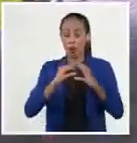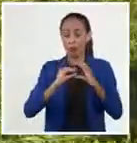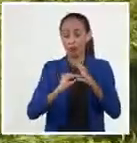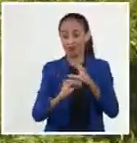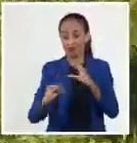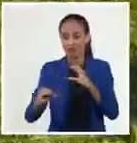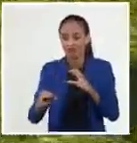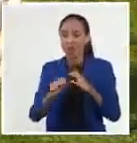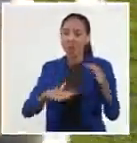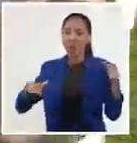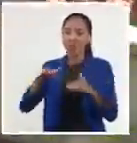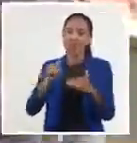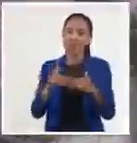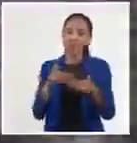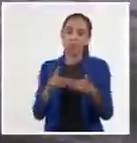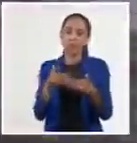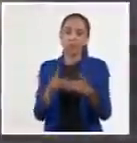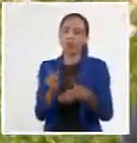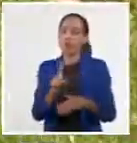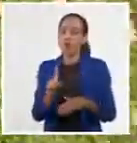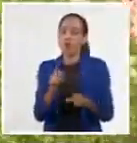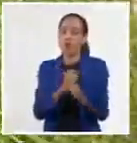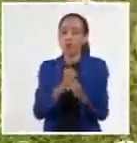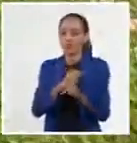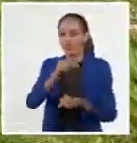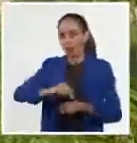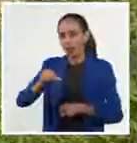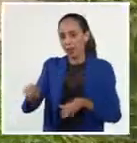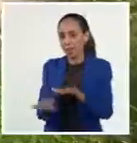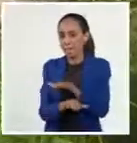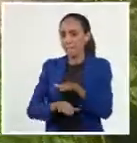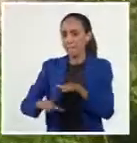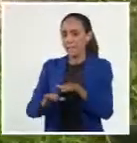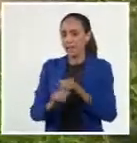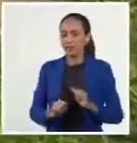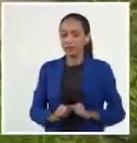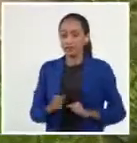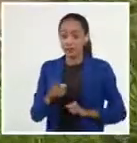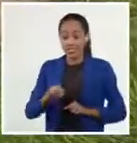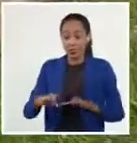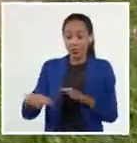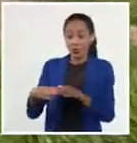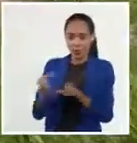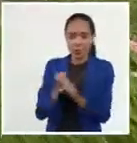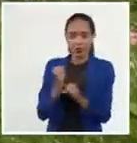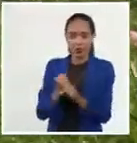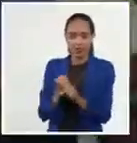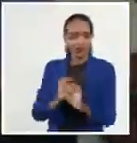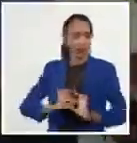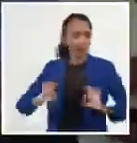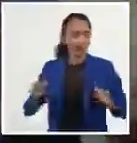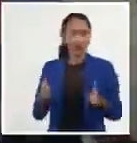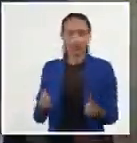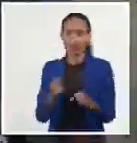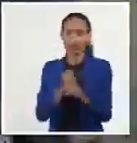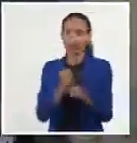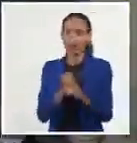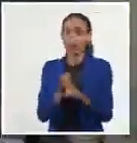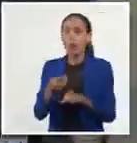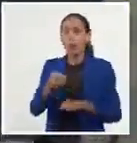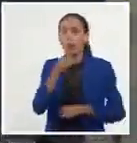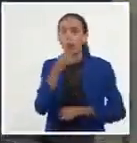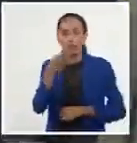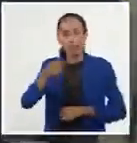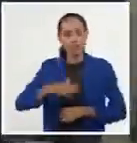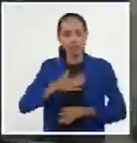nivel empresarial y no entre los trabajadores de la unidad de base. Si ese colectivo produce con eficiencia, ellos puedan decidir sobre